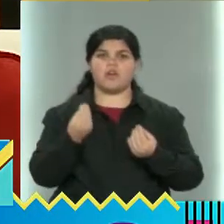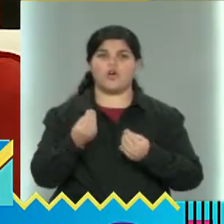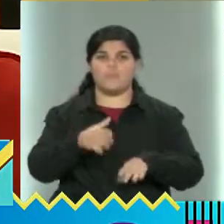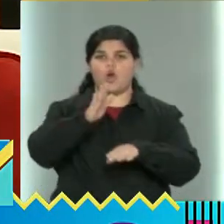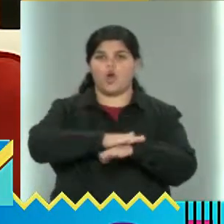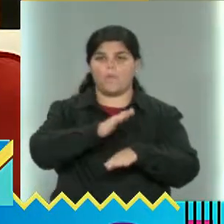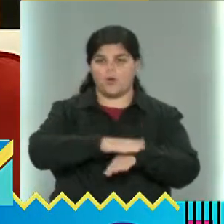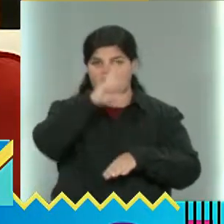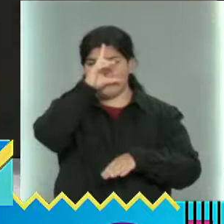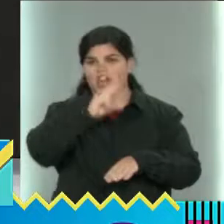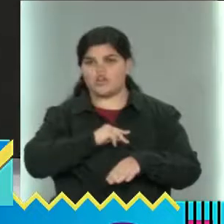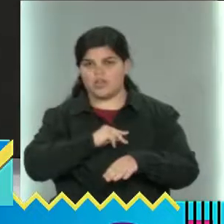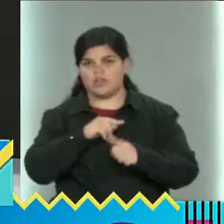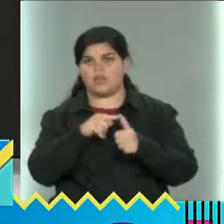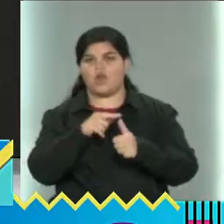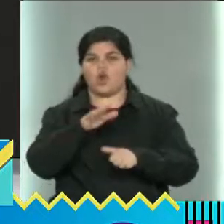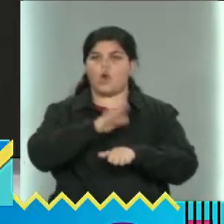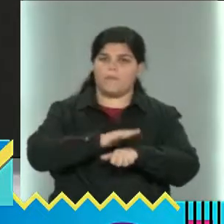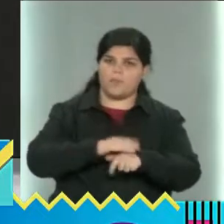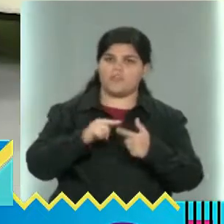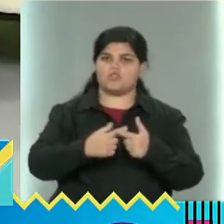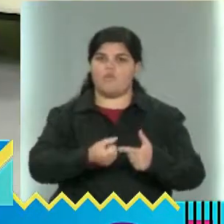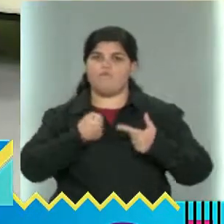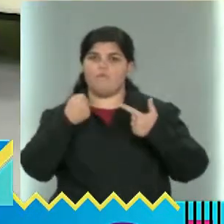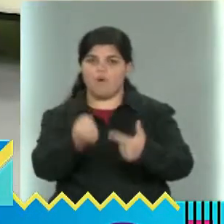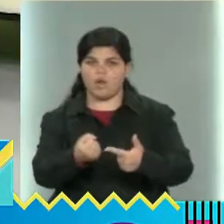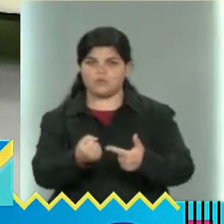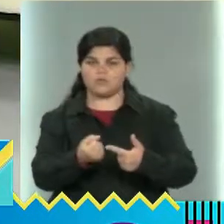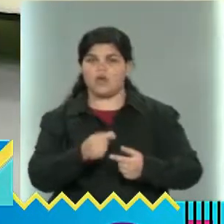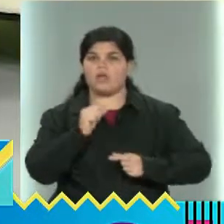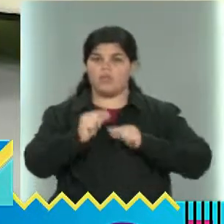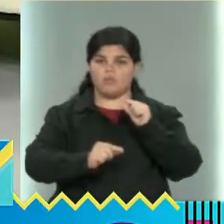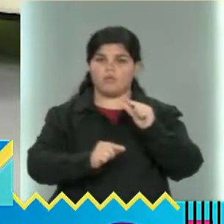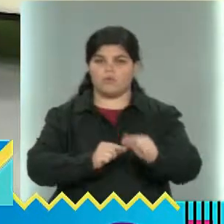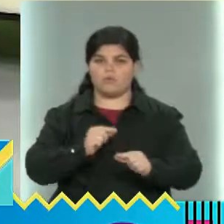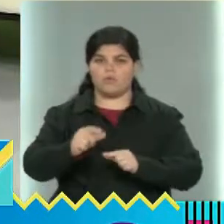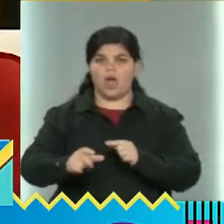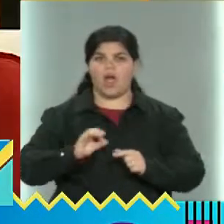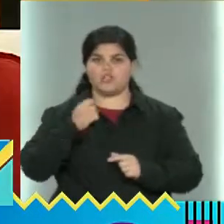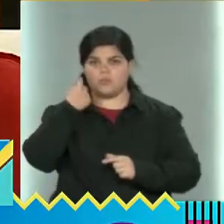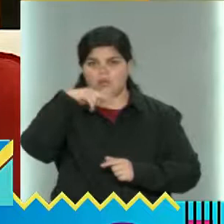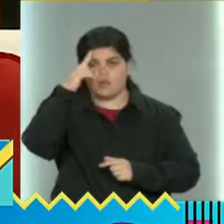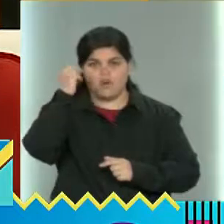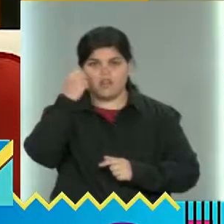desde fuerza, que fue desarticulándose en los 90.